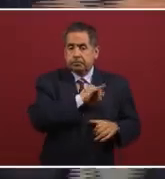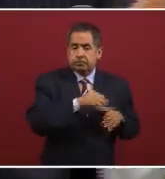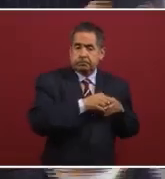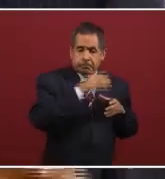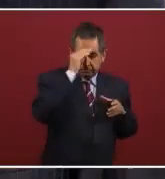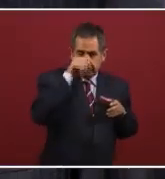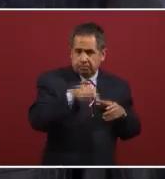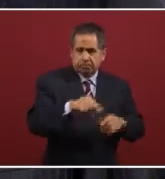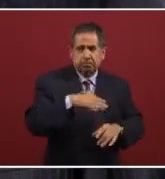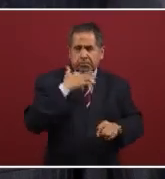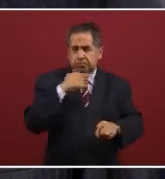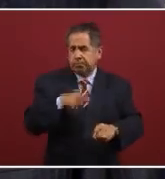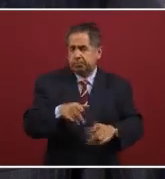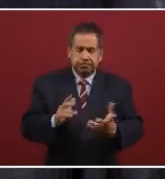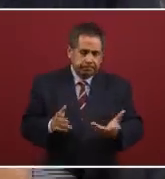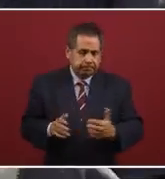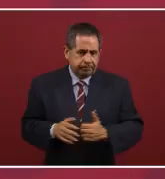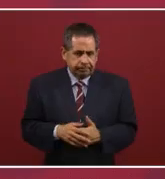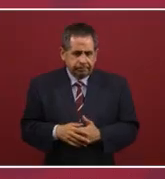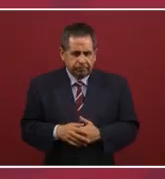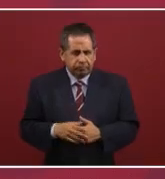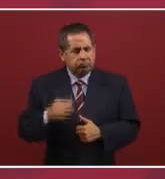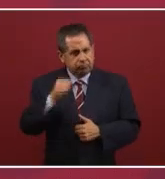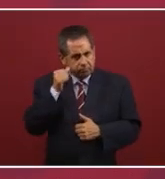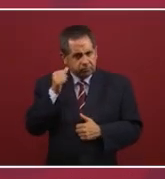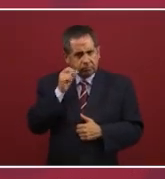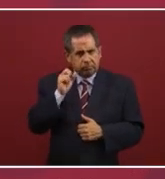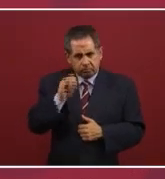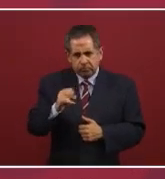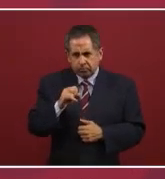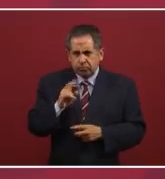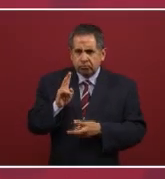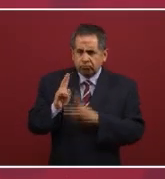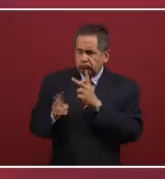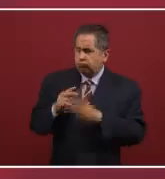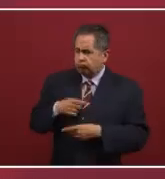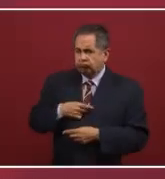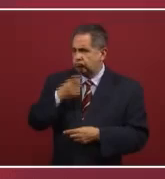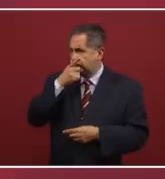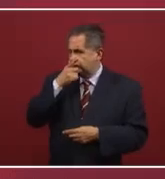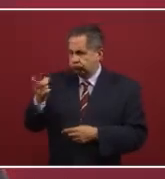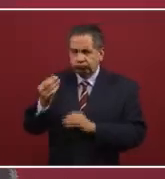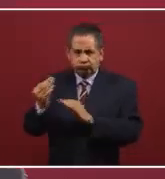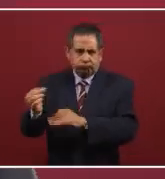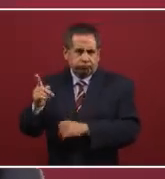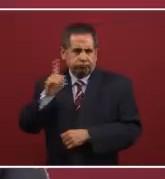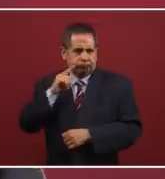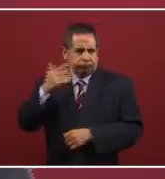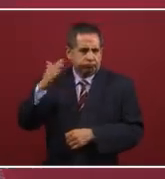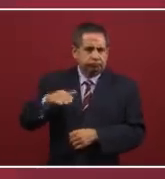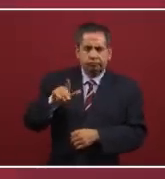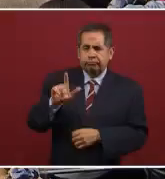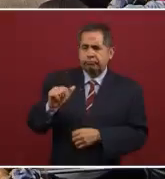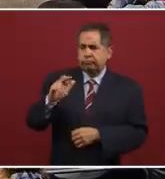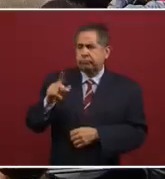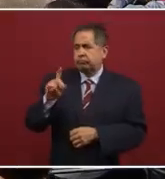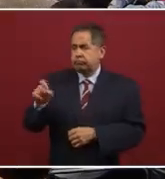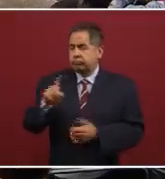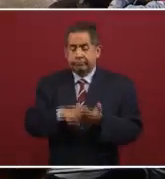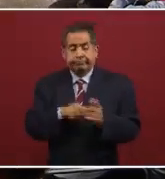Nunca. Y ayer sí se lo comenté a la señora Lagarde, que puede